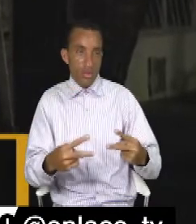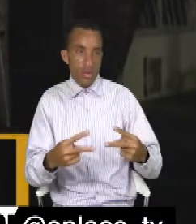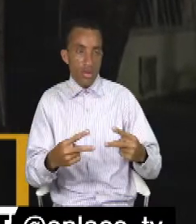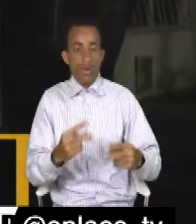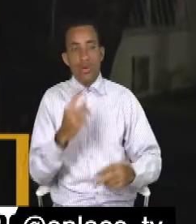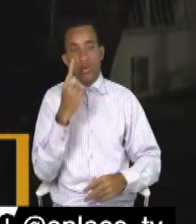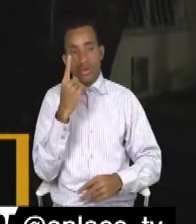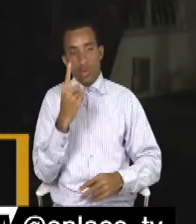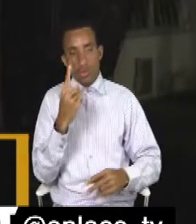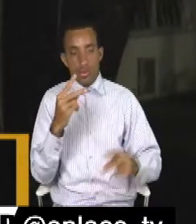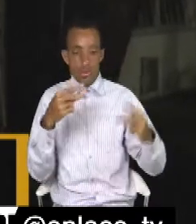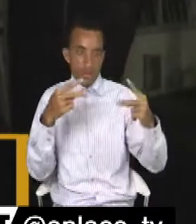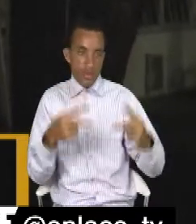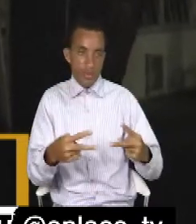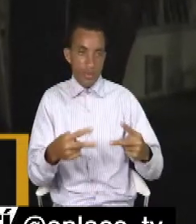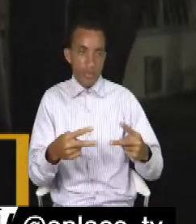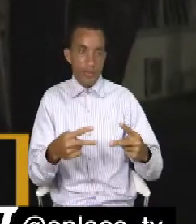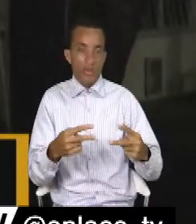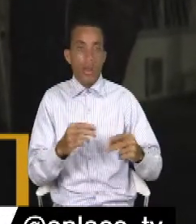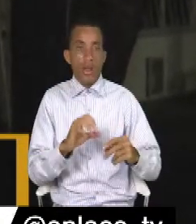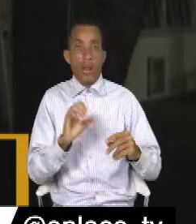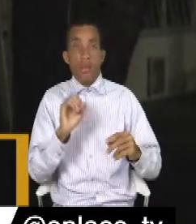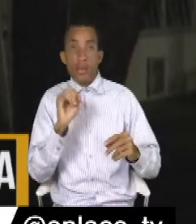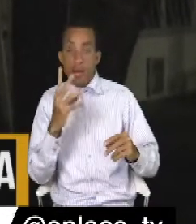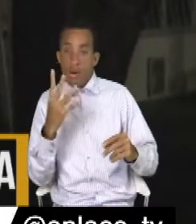vueltas, clasifican los cuatro primeros.